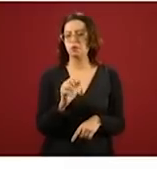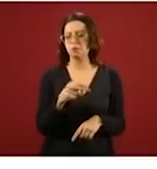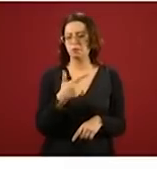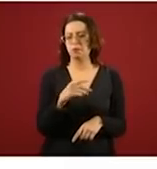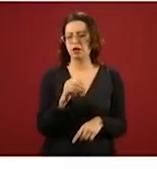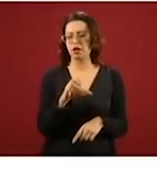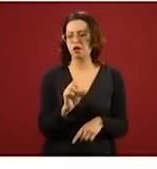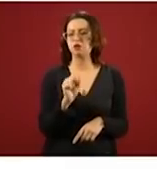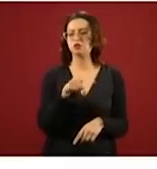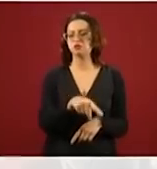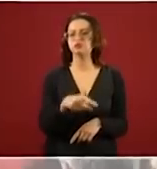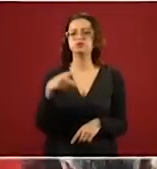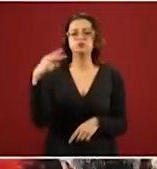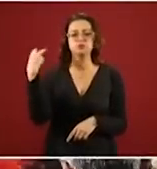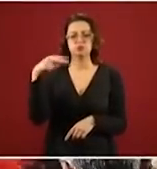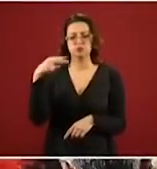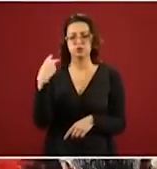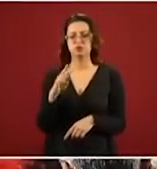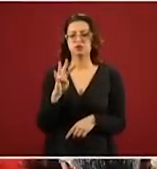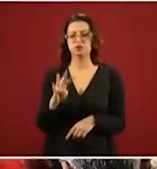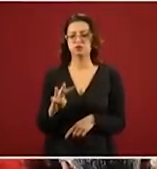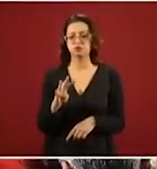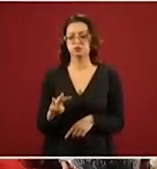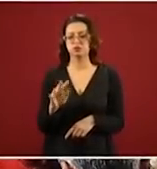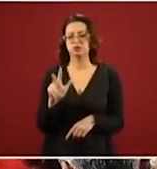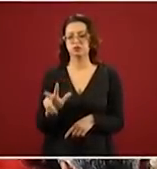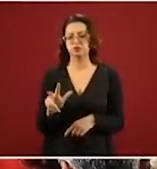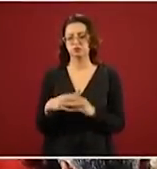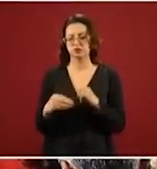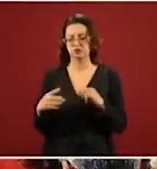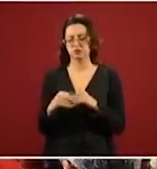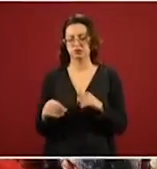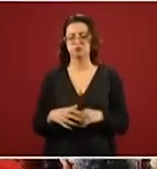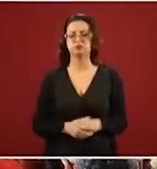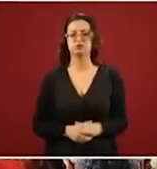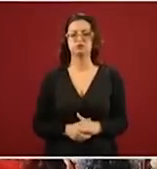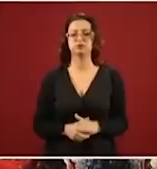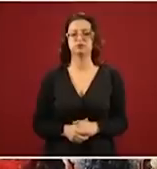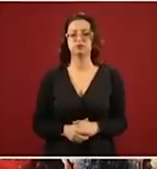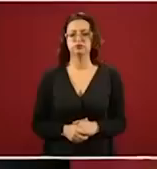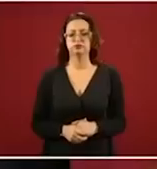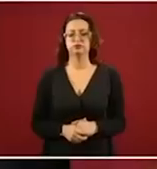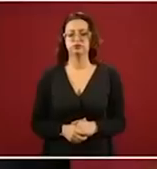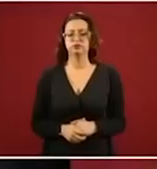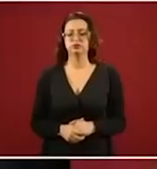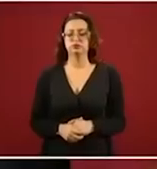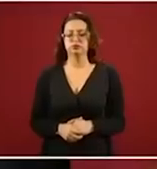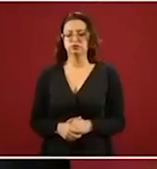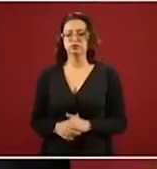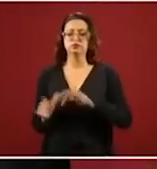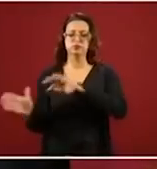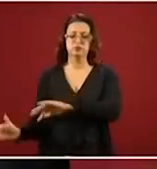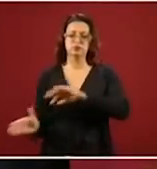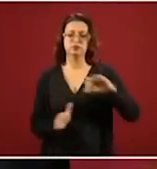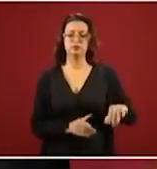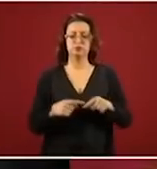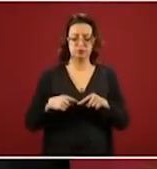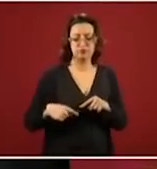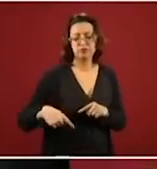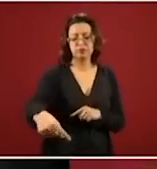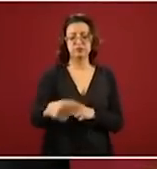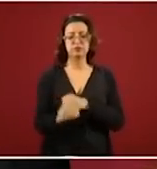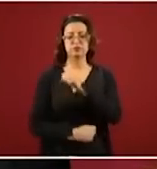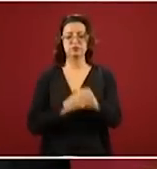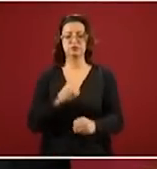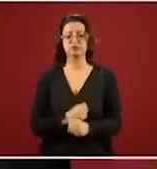19 pesos 18 centavos por litro de diesel que podemos esperar para el 2020